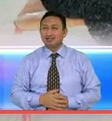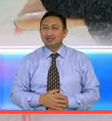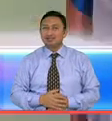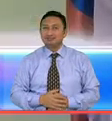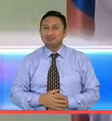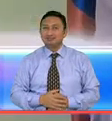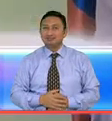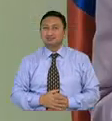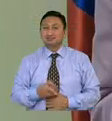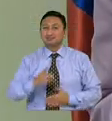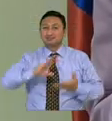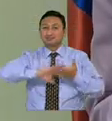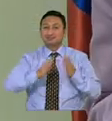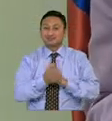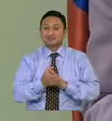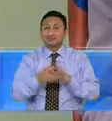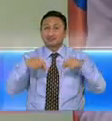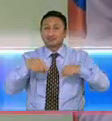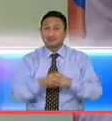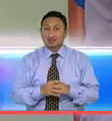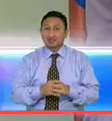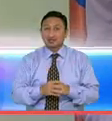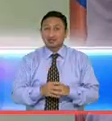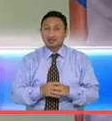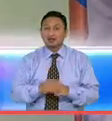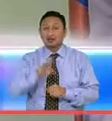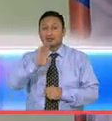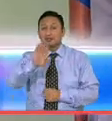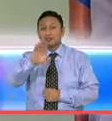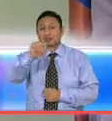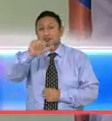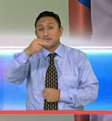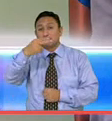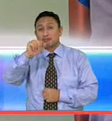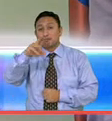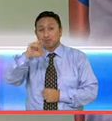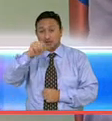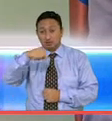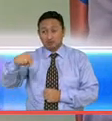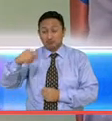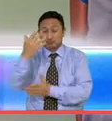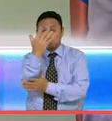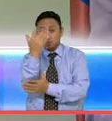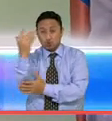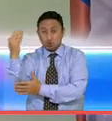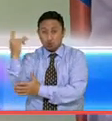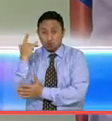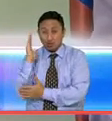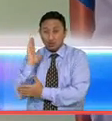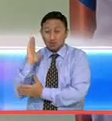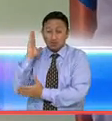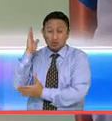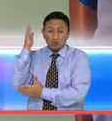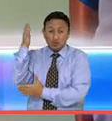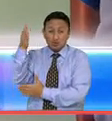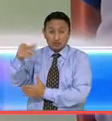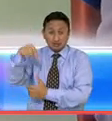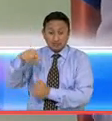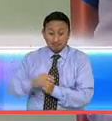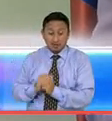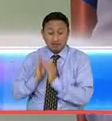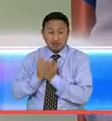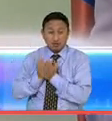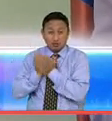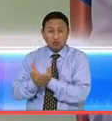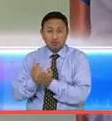remotas. La comunidad se encuentra sentada en Bahameno, que está ubicado en la Amazonía ecuatoriana, y para llegar allá se necesita un recorrido